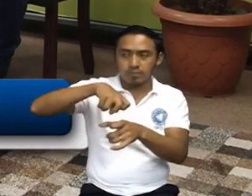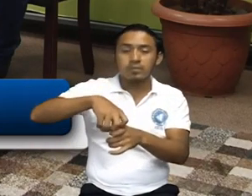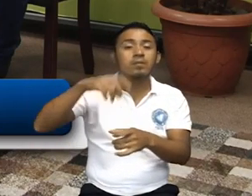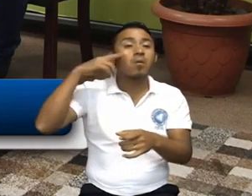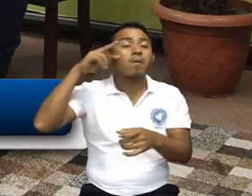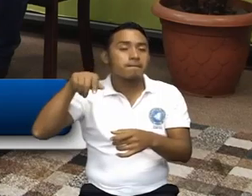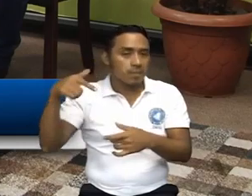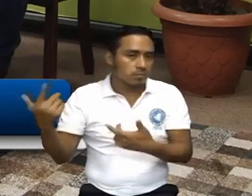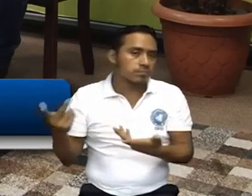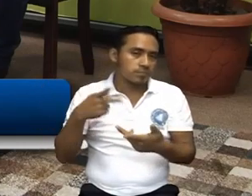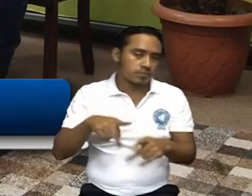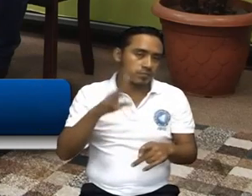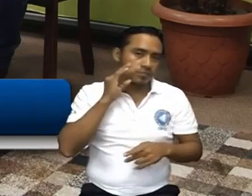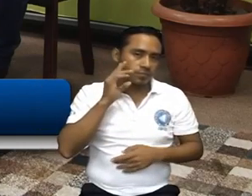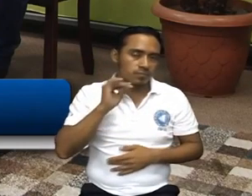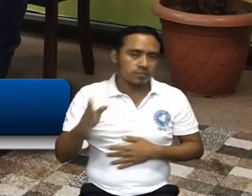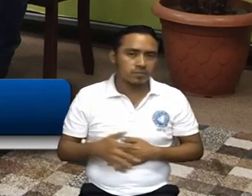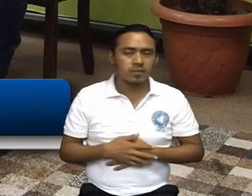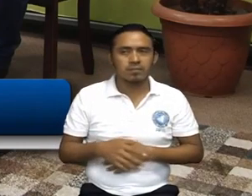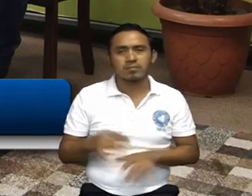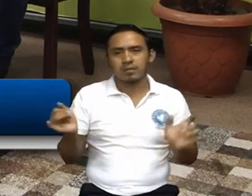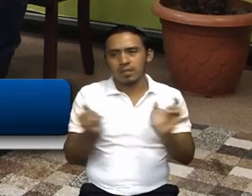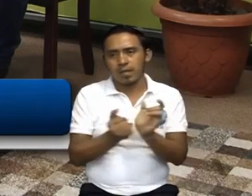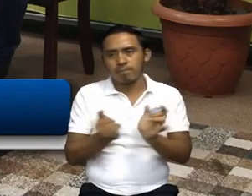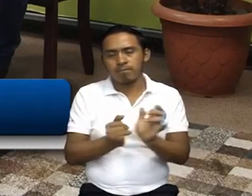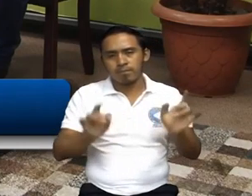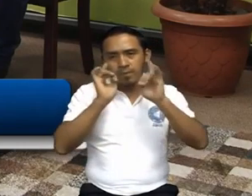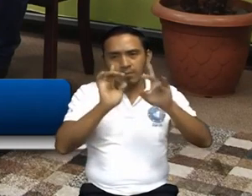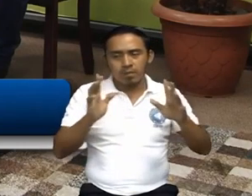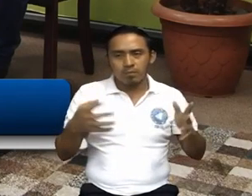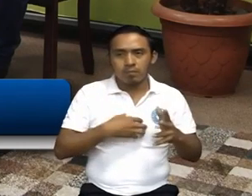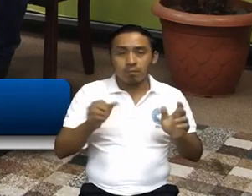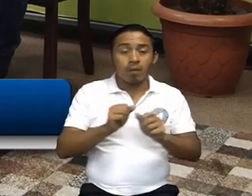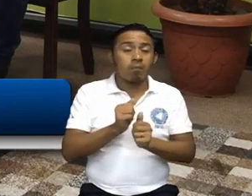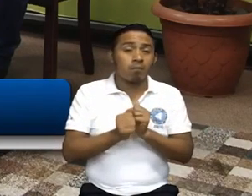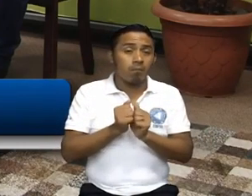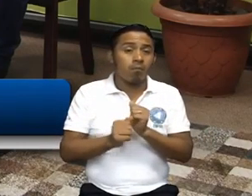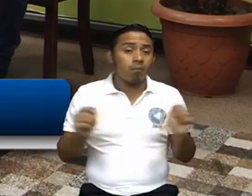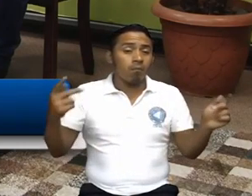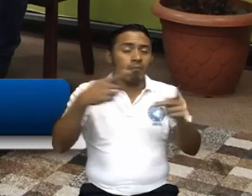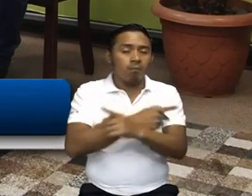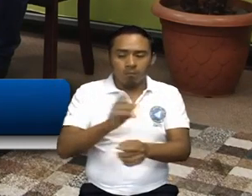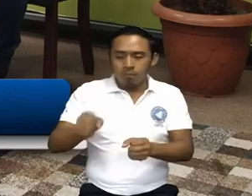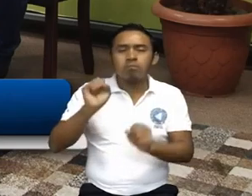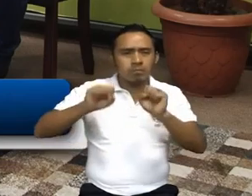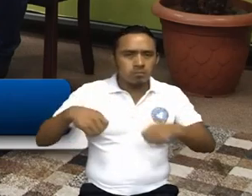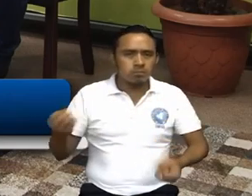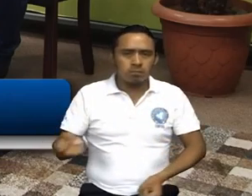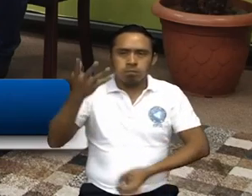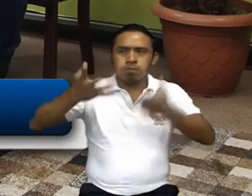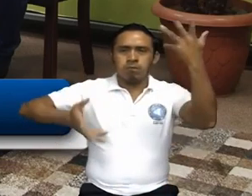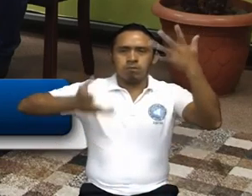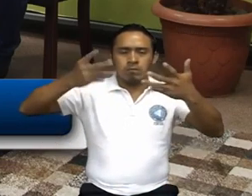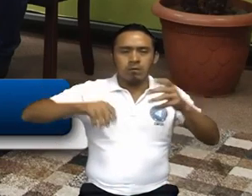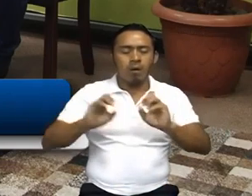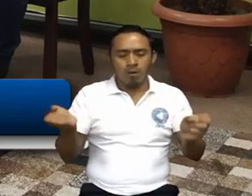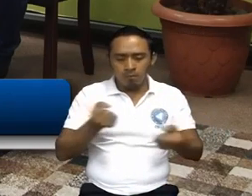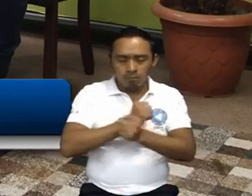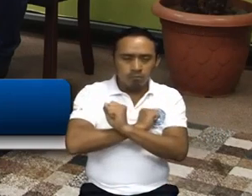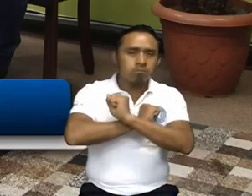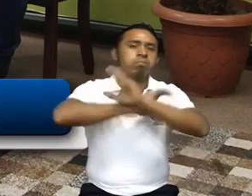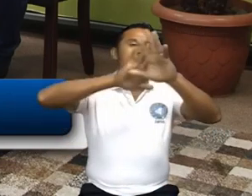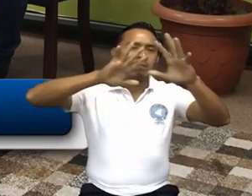chequean ellos, ¿verdad? Entonces hay que estar atento a eso, porque pueden haber accidentes mayores, pueden haber incendios y explosiones, que eso puede ocasionar